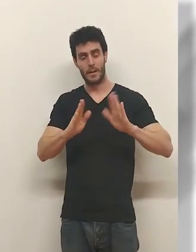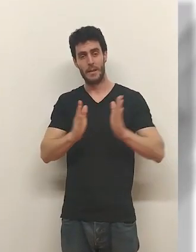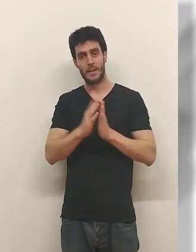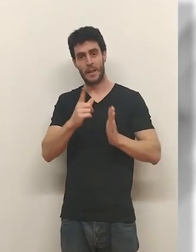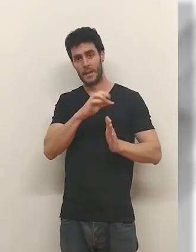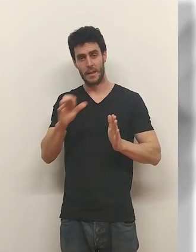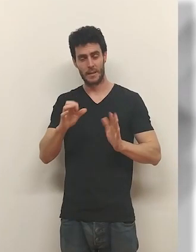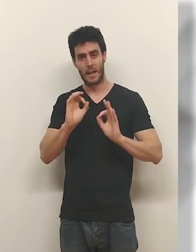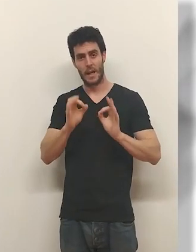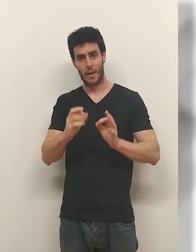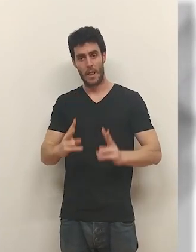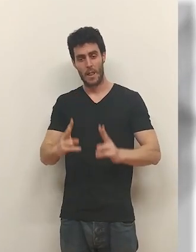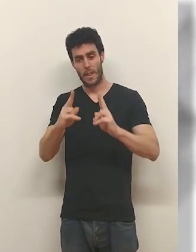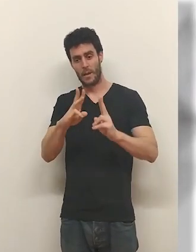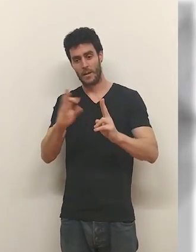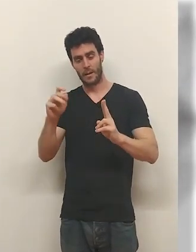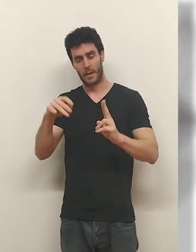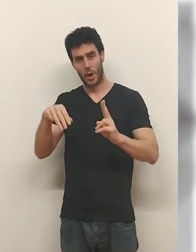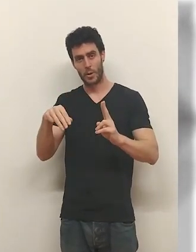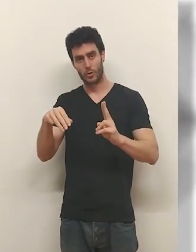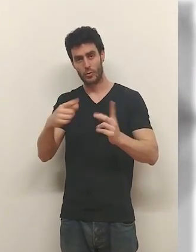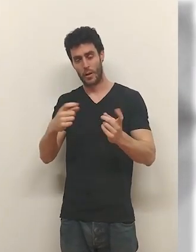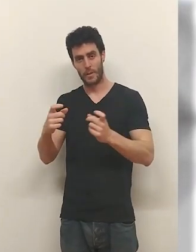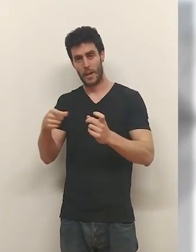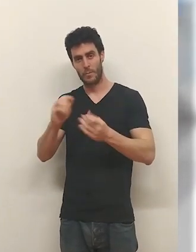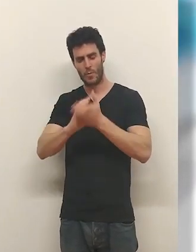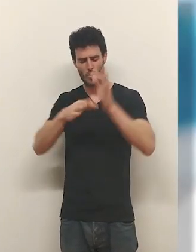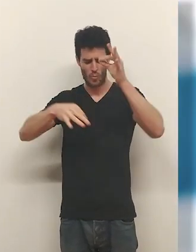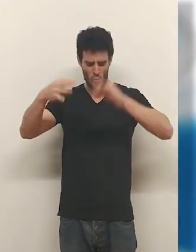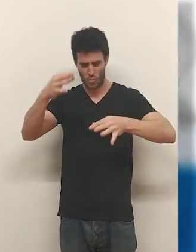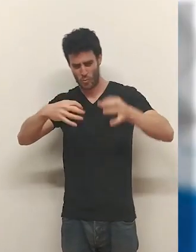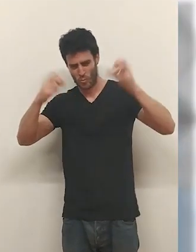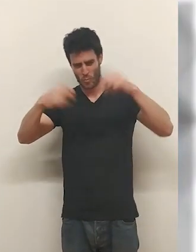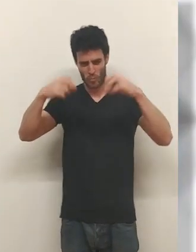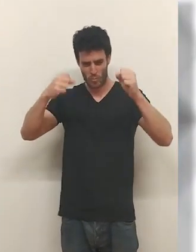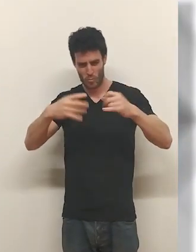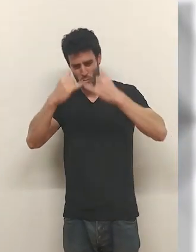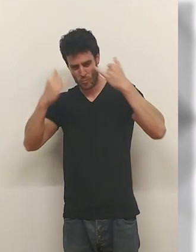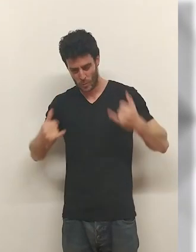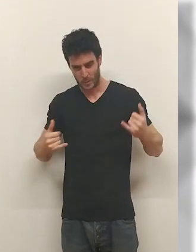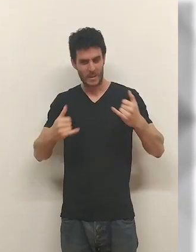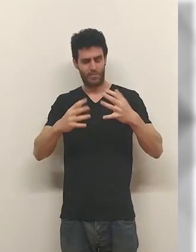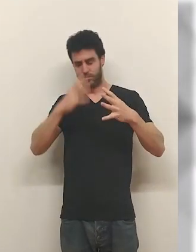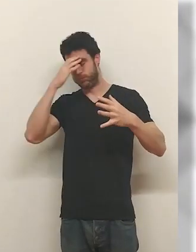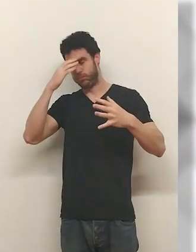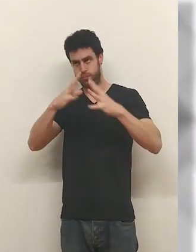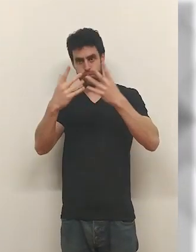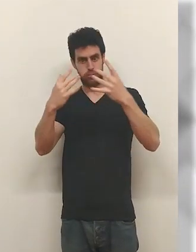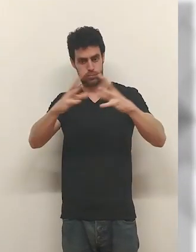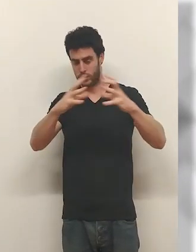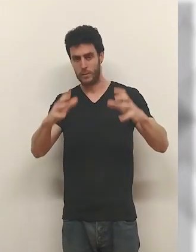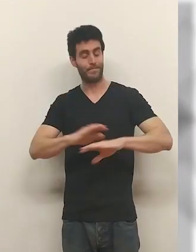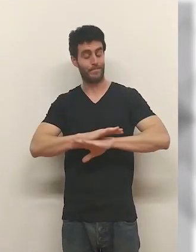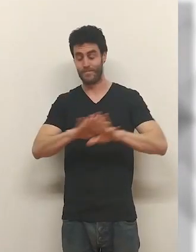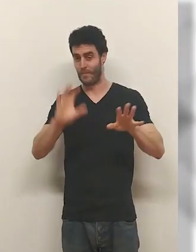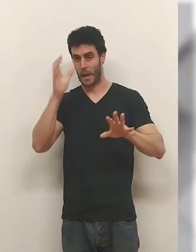Inés, teníamos que acometer un segmento de 30 kilómetros y empezó a nevar, a llover, a una tormenta de la leche, niebla y tal.